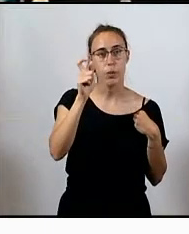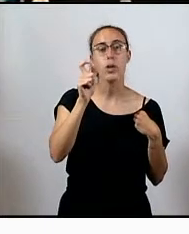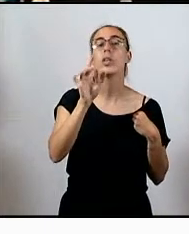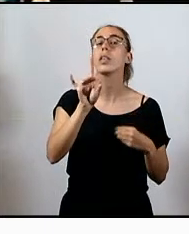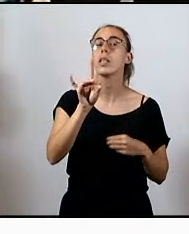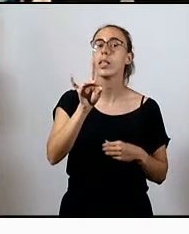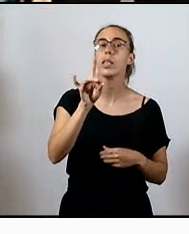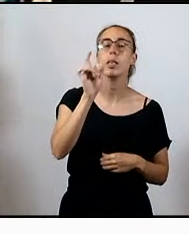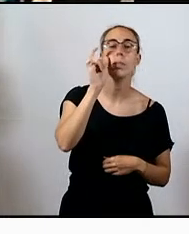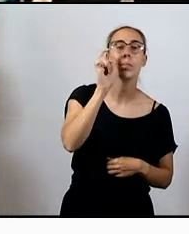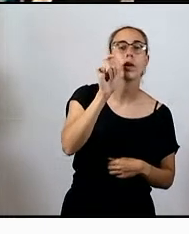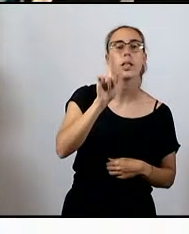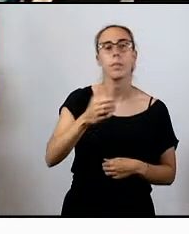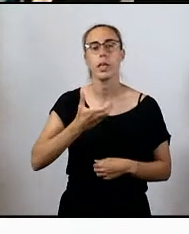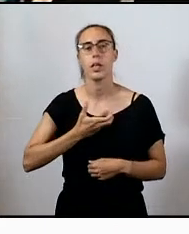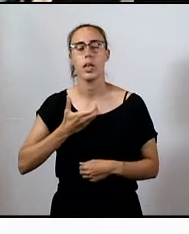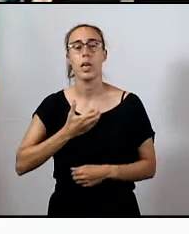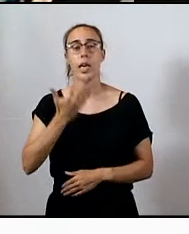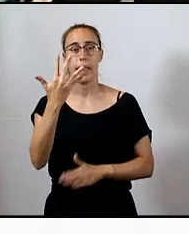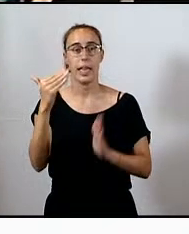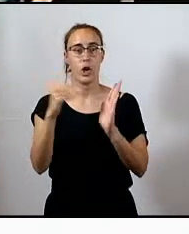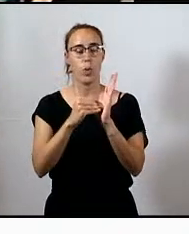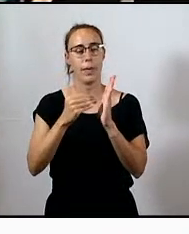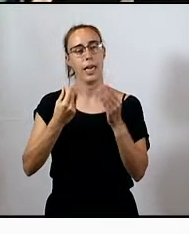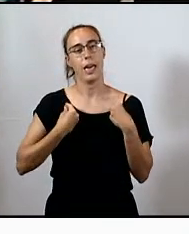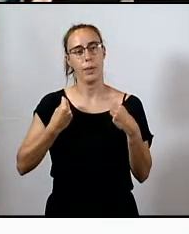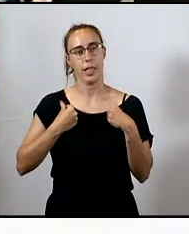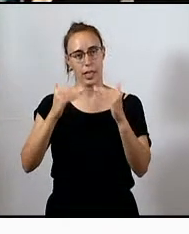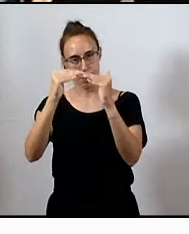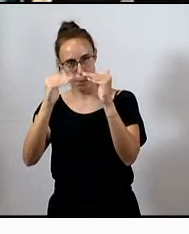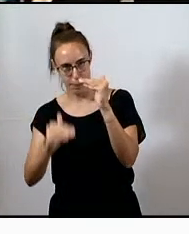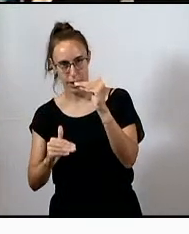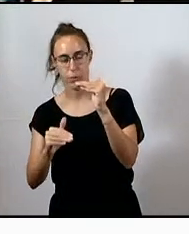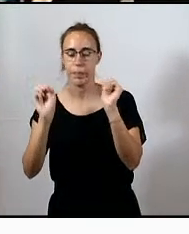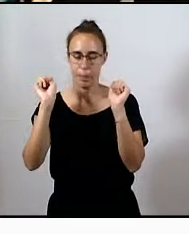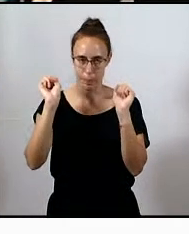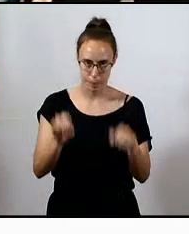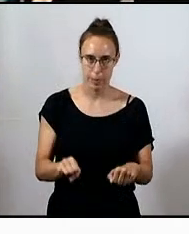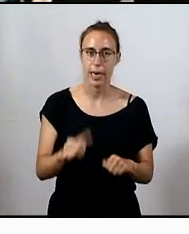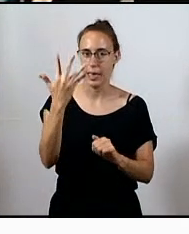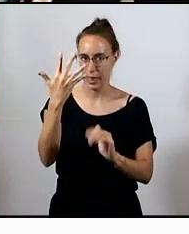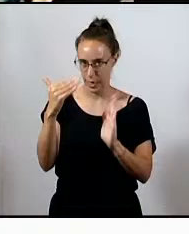pedanía y ayuntamientos de menos de 5.000 habitantes. De menos de 5.000. Sí.